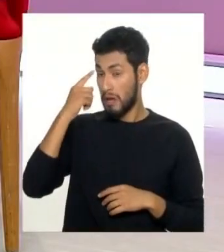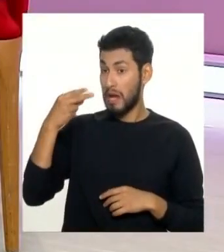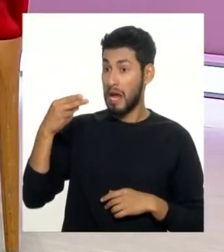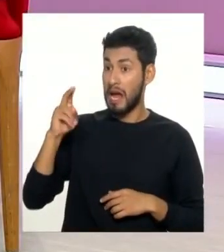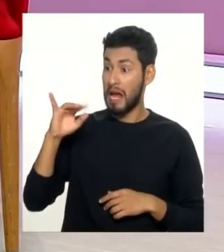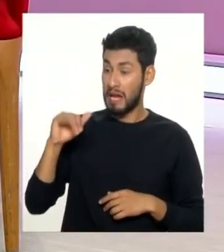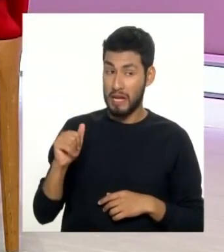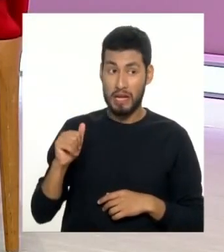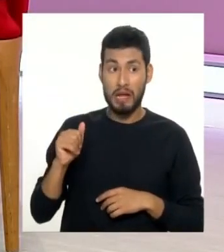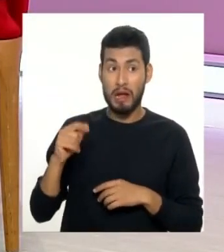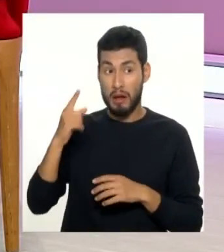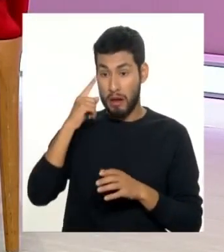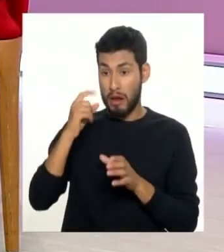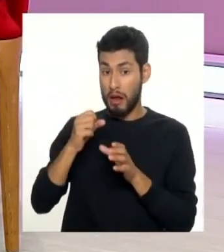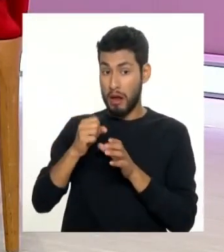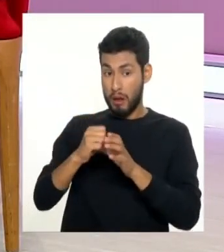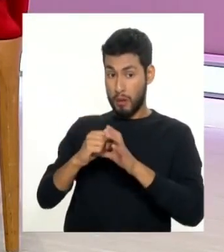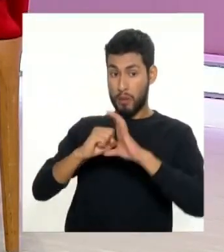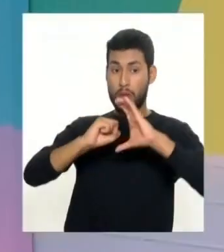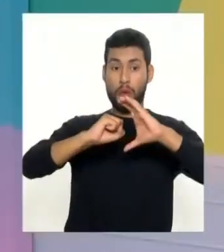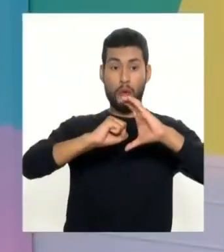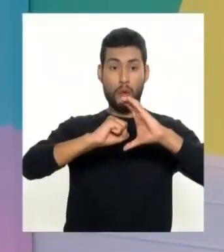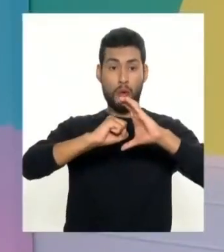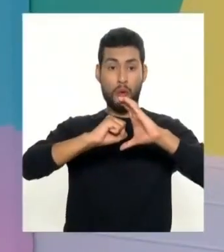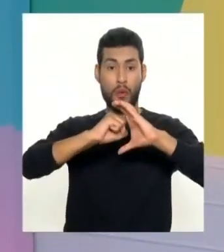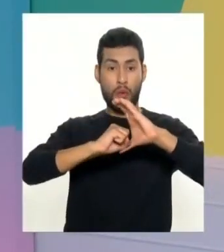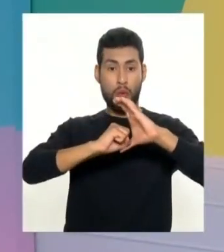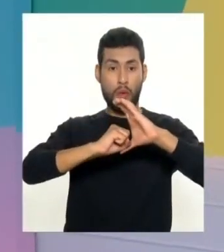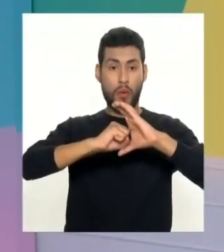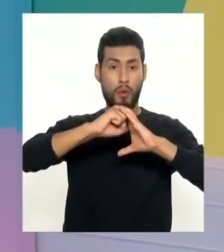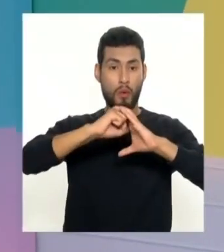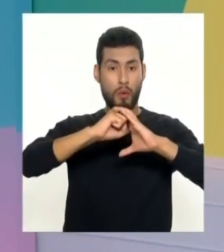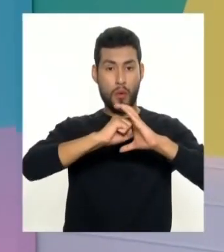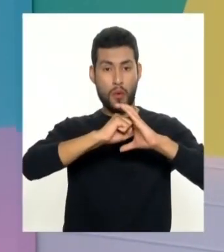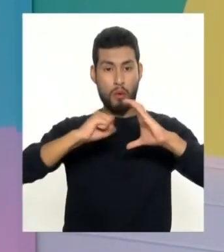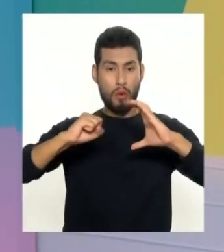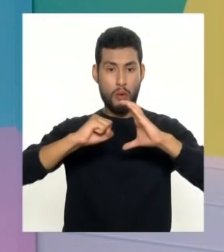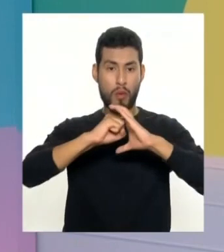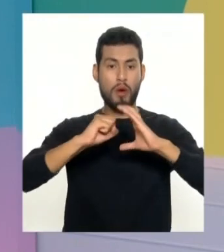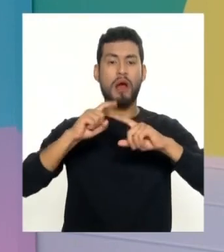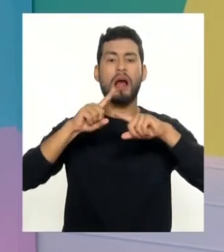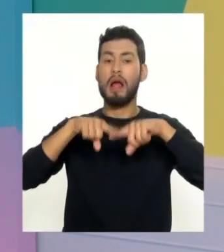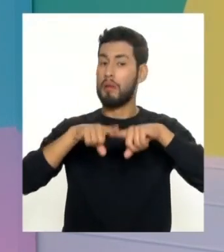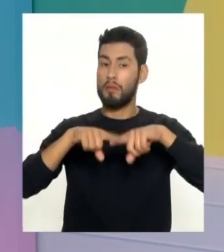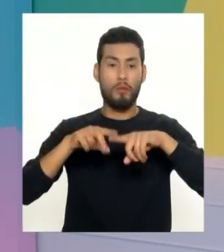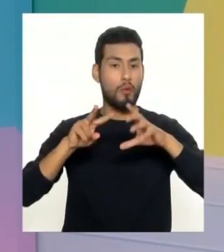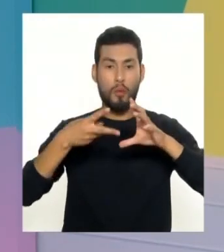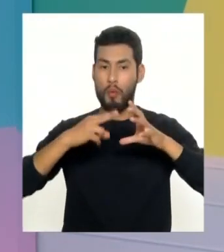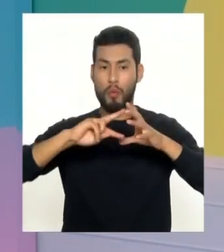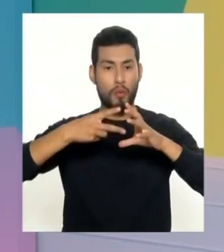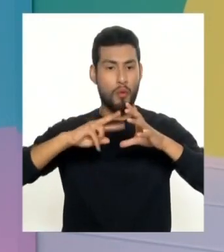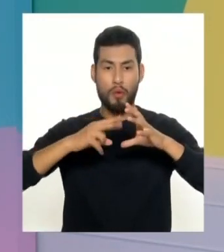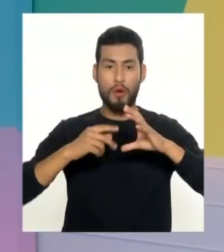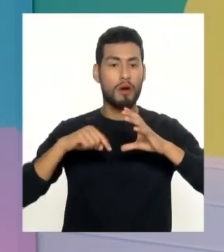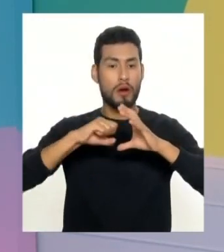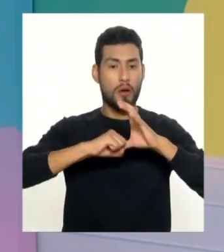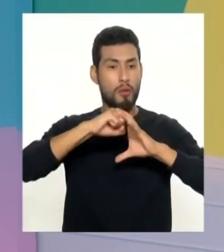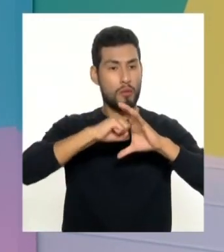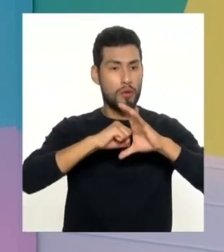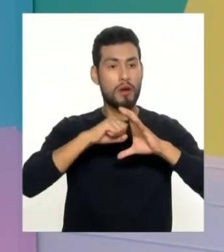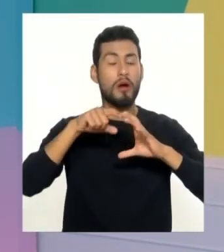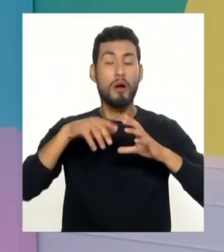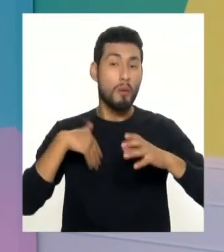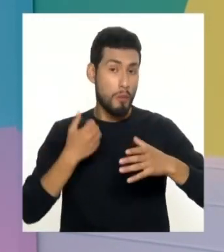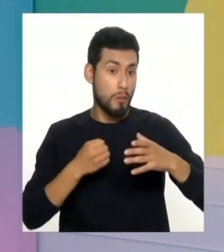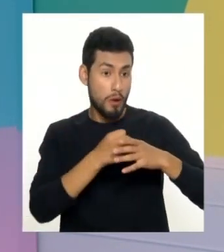se hacía hacia atrás. También se puede salir hacia Puede salir hacia el canal, que es el centro, hacia el foramen, que es la salida del